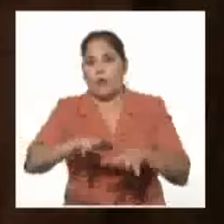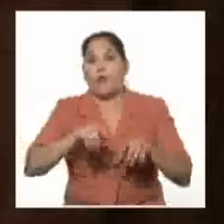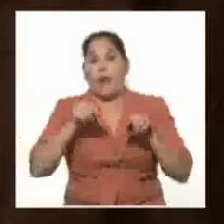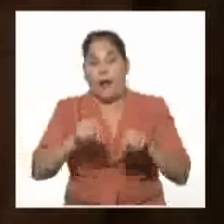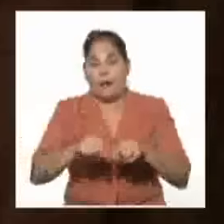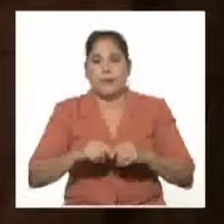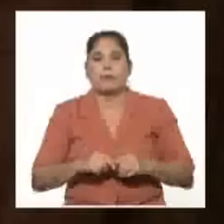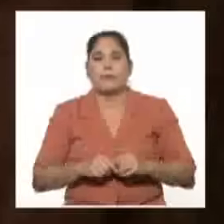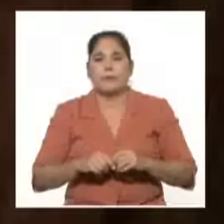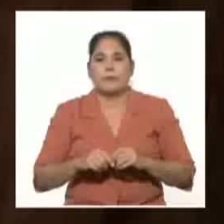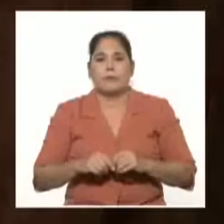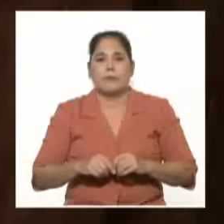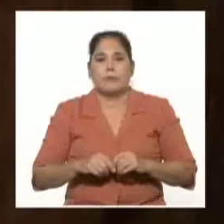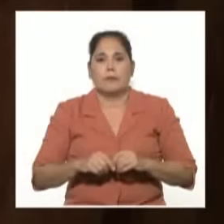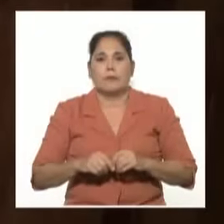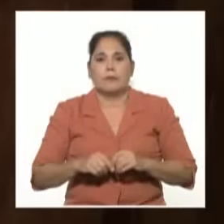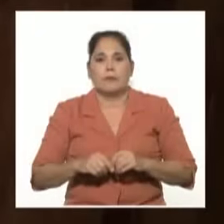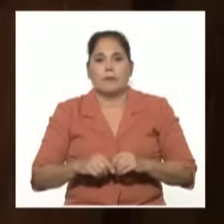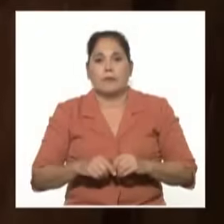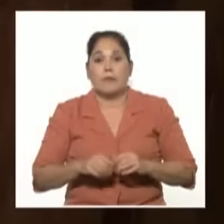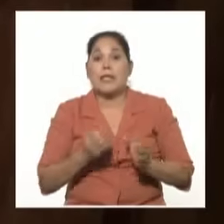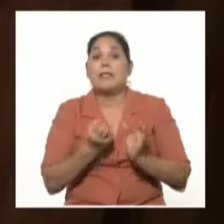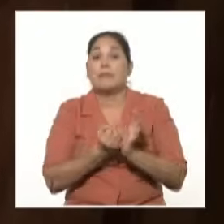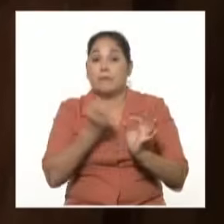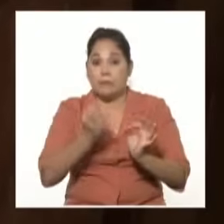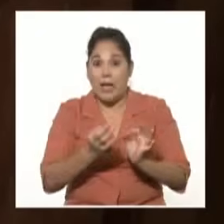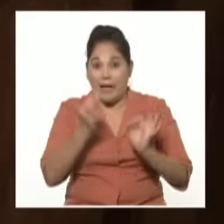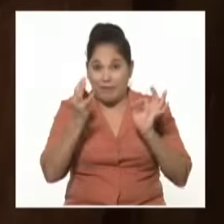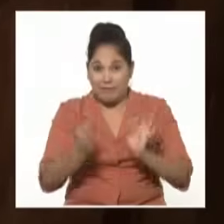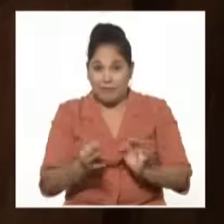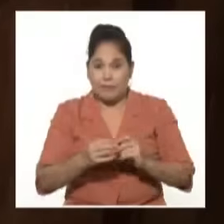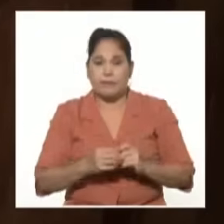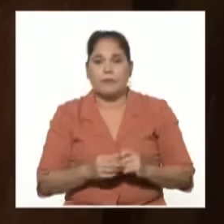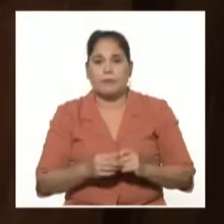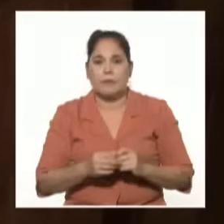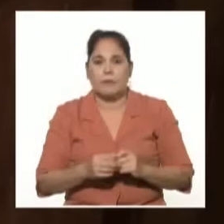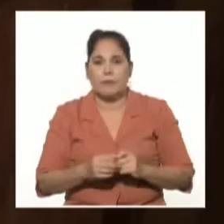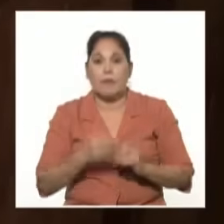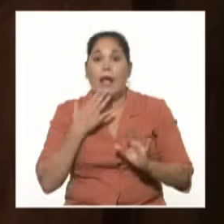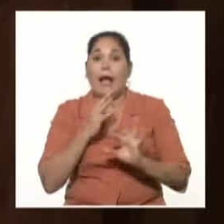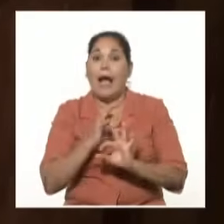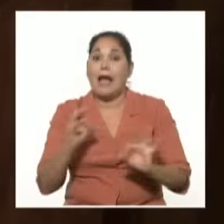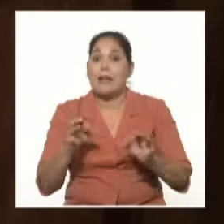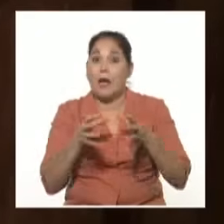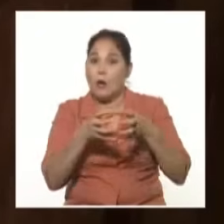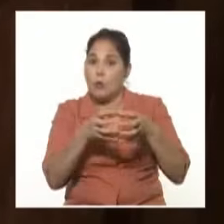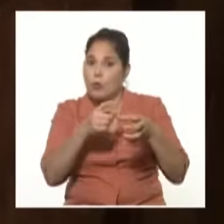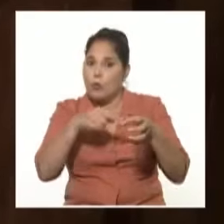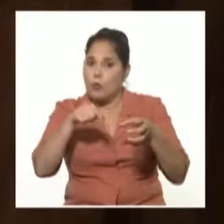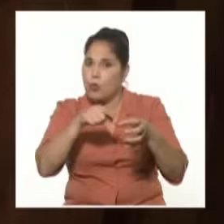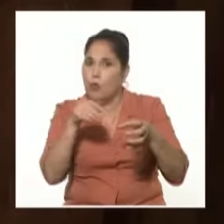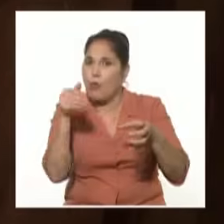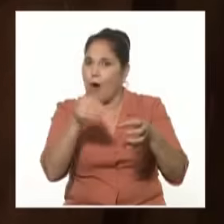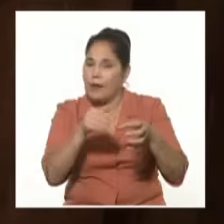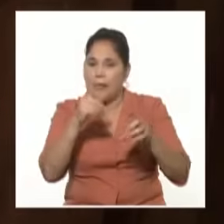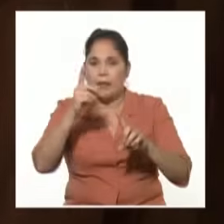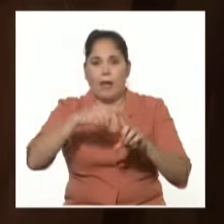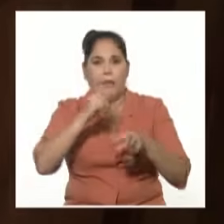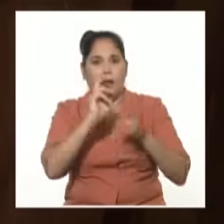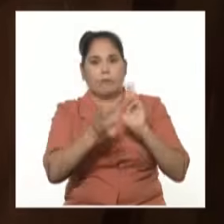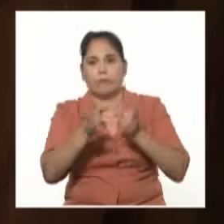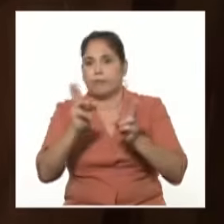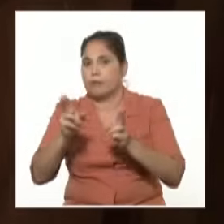encuentra el país. Y esa certeza se afirmó siempre en la calidad de la tropa que se situó al frente de la dura tarea,